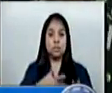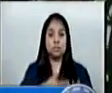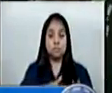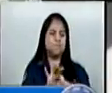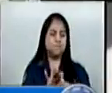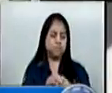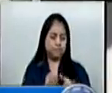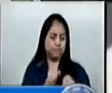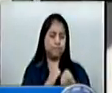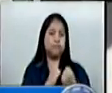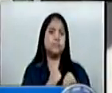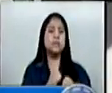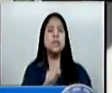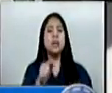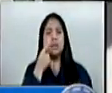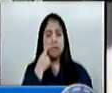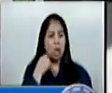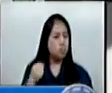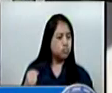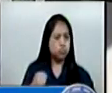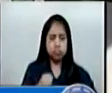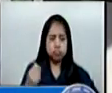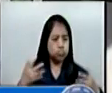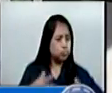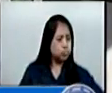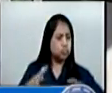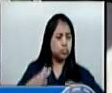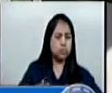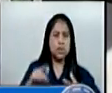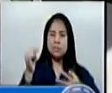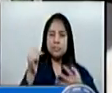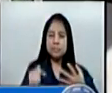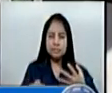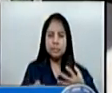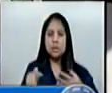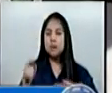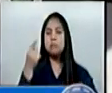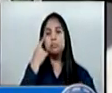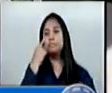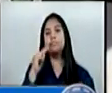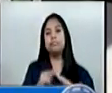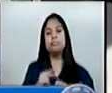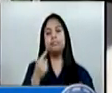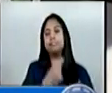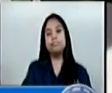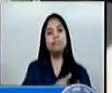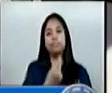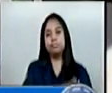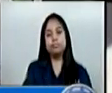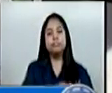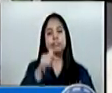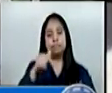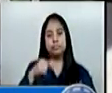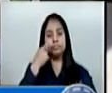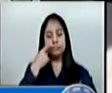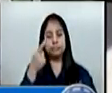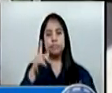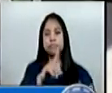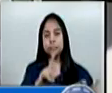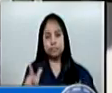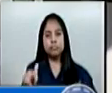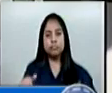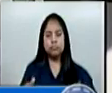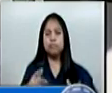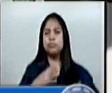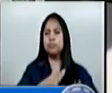Dominicana. Los desastres no conocen fronteras y estamos dando pasos contundentes para prepararnos, para reducir